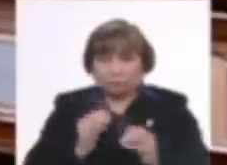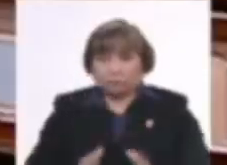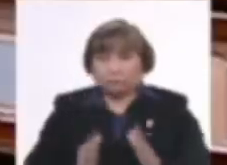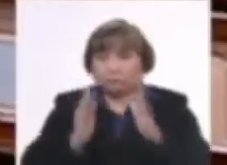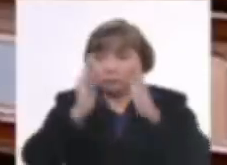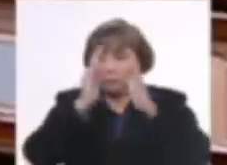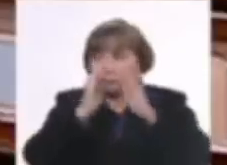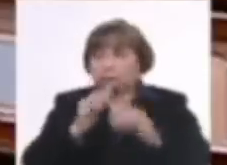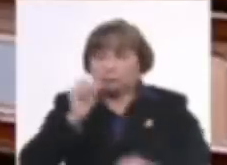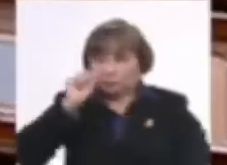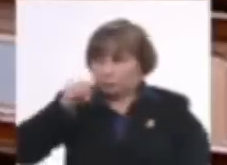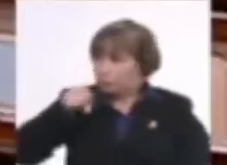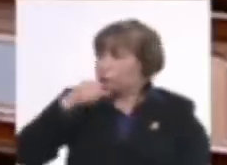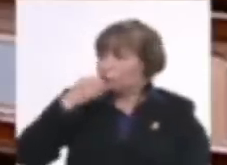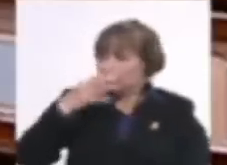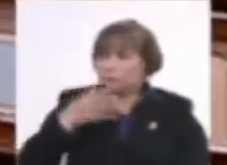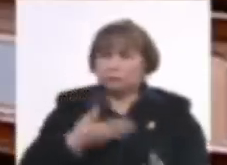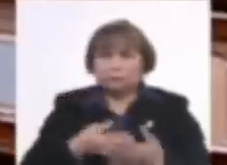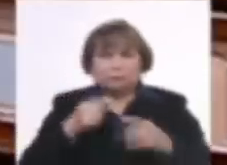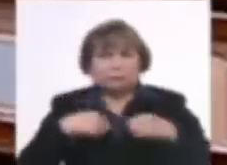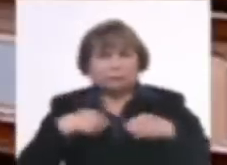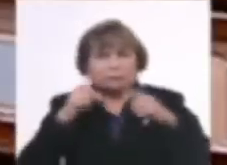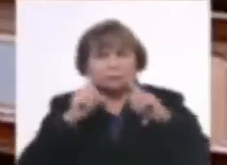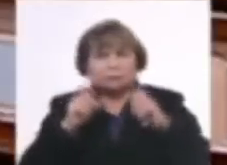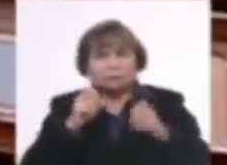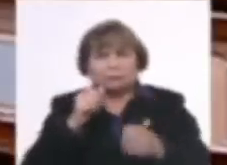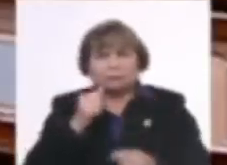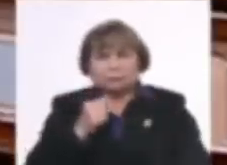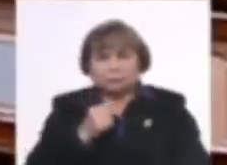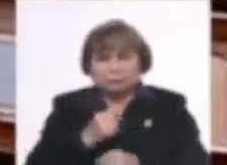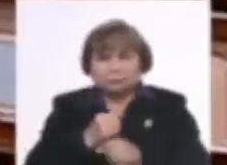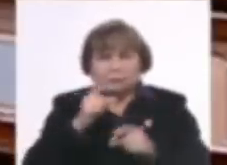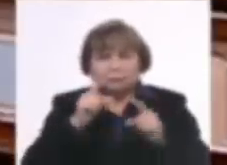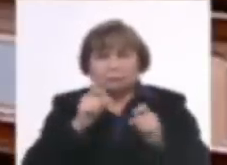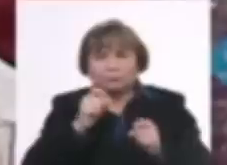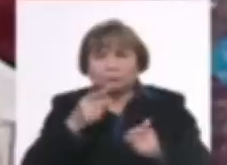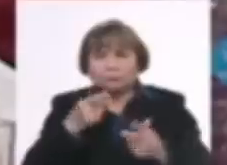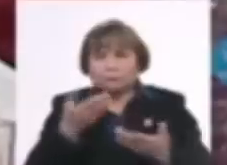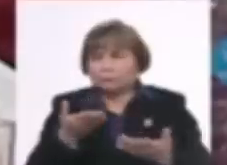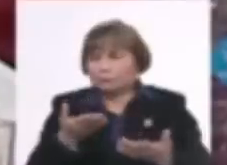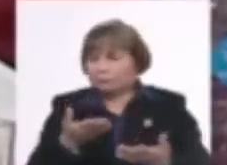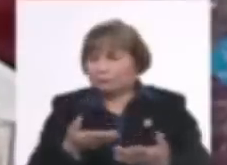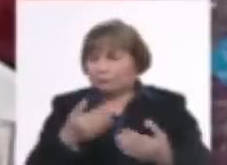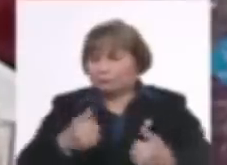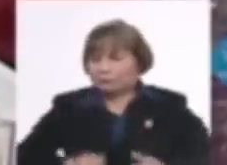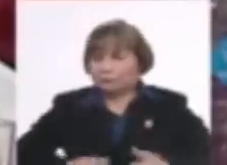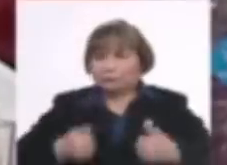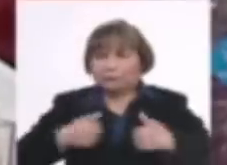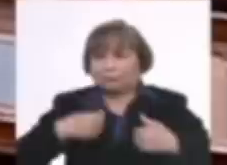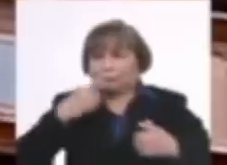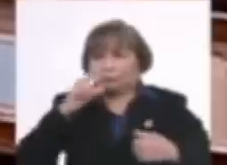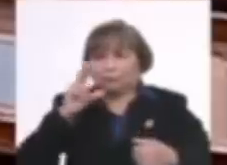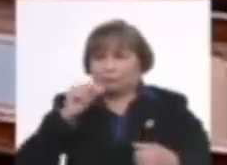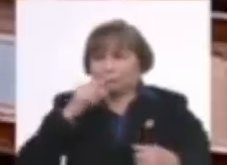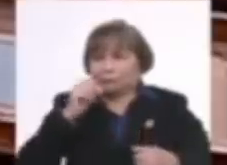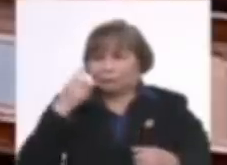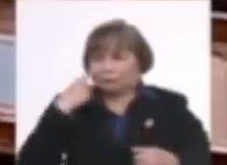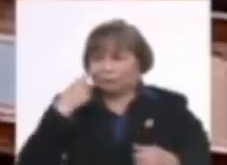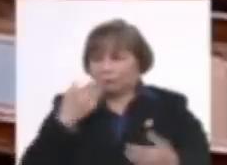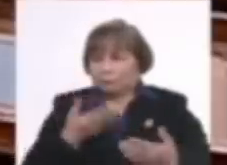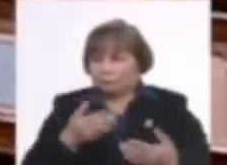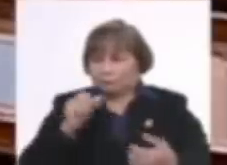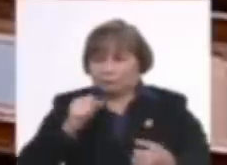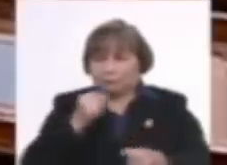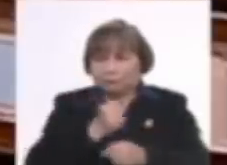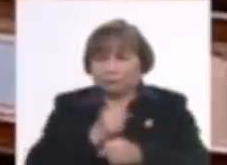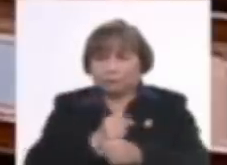Gobierno. Así es. Pero cuando yo le pregunté hace un momento si ella vivía con usted o no, usted dijo que no conocía, pero ahora